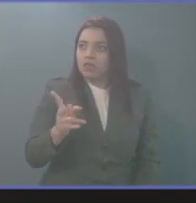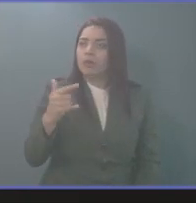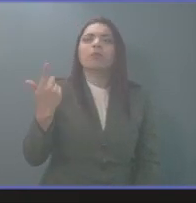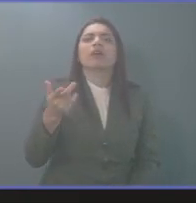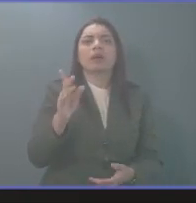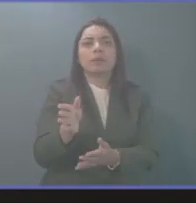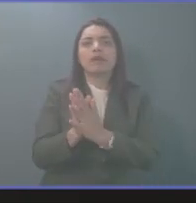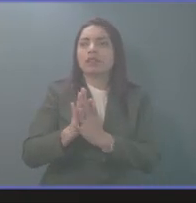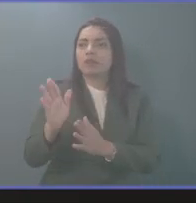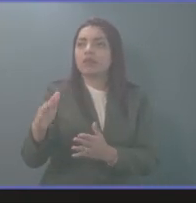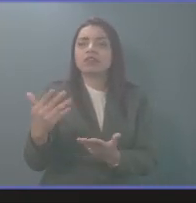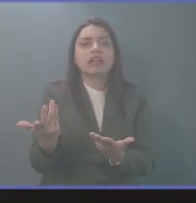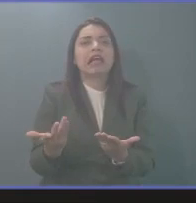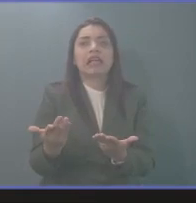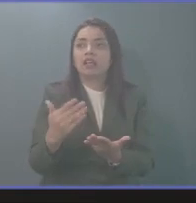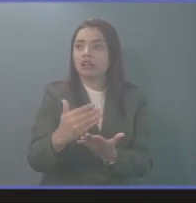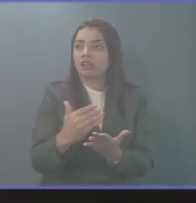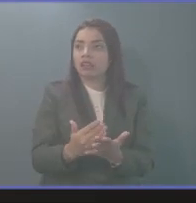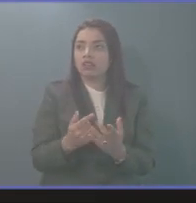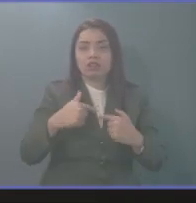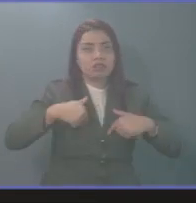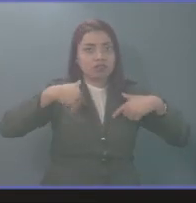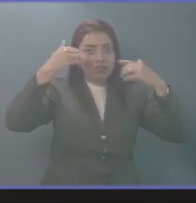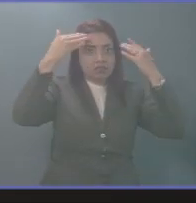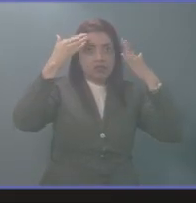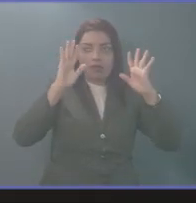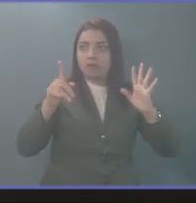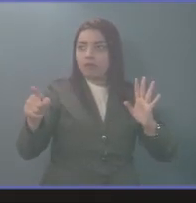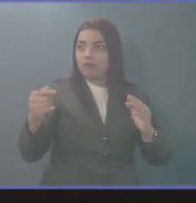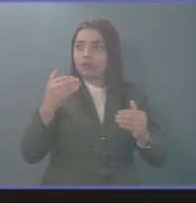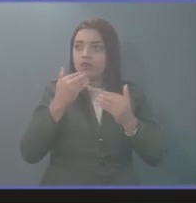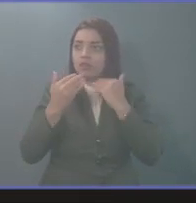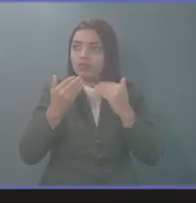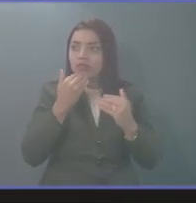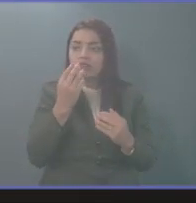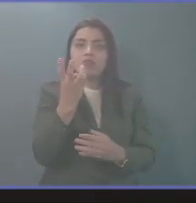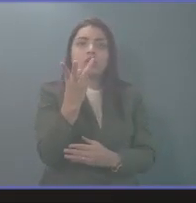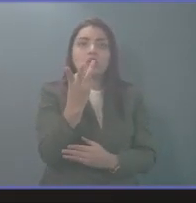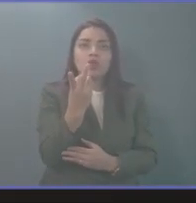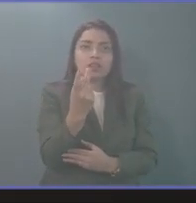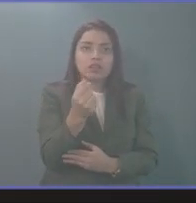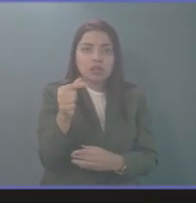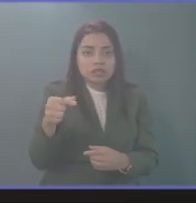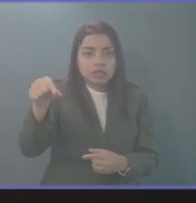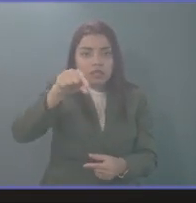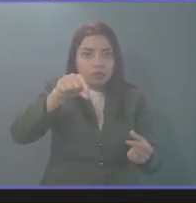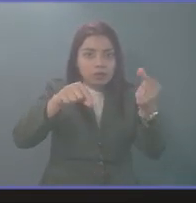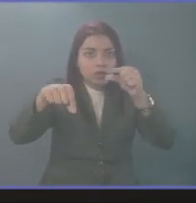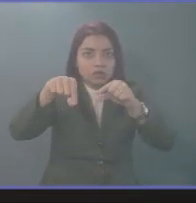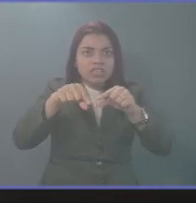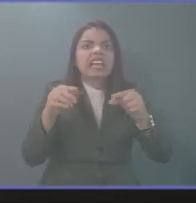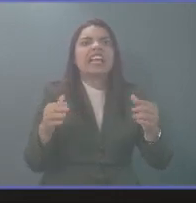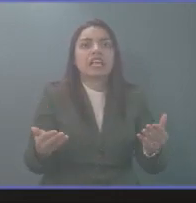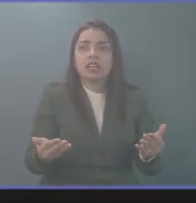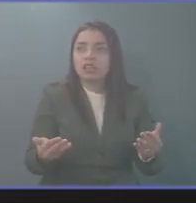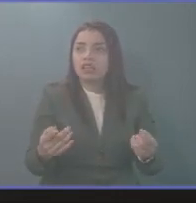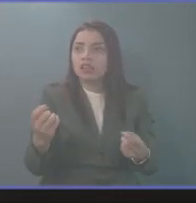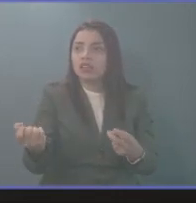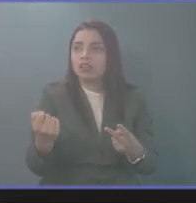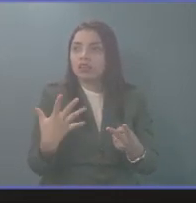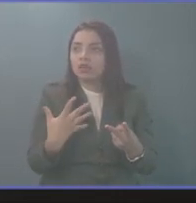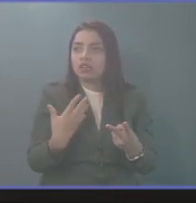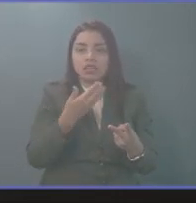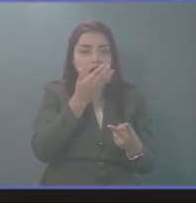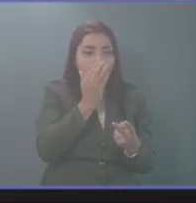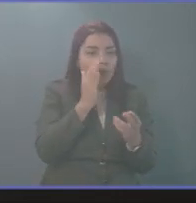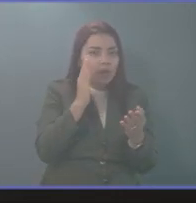los insumos utilizados? No, aquí no sabemos. Usted no nos ha explicado la cantidad de químicos que aplicó. Aquí no nos ha hablado de la turbidez